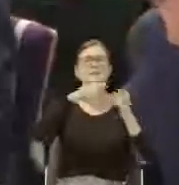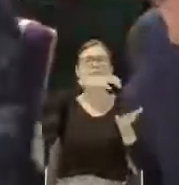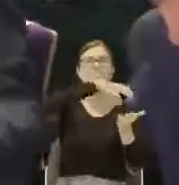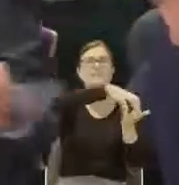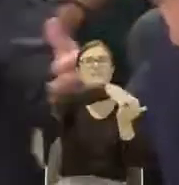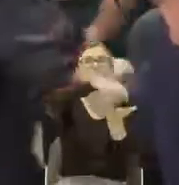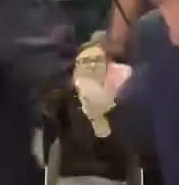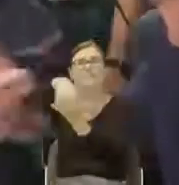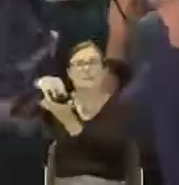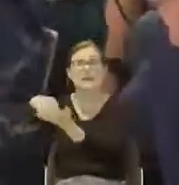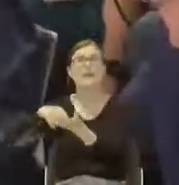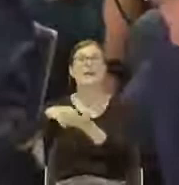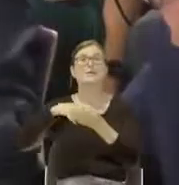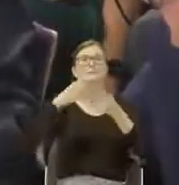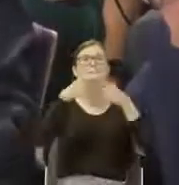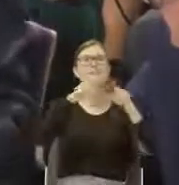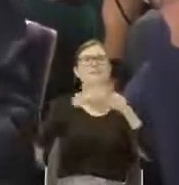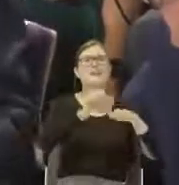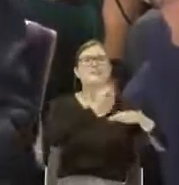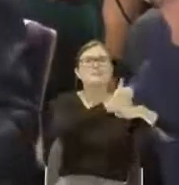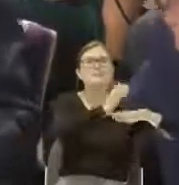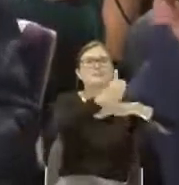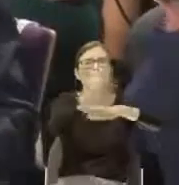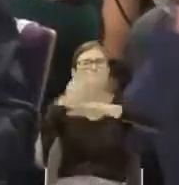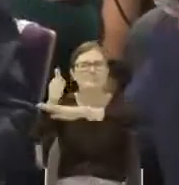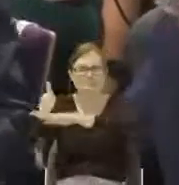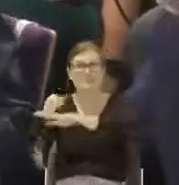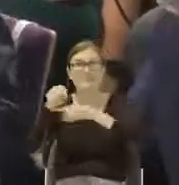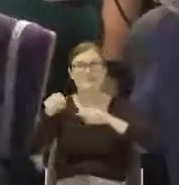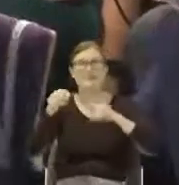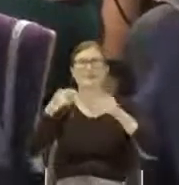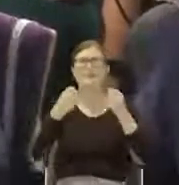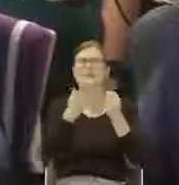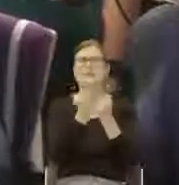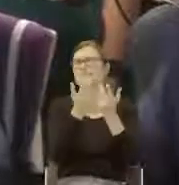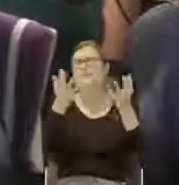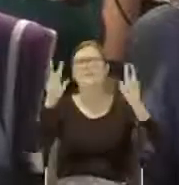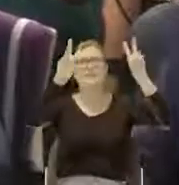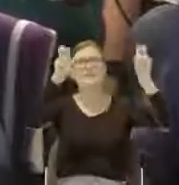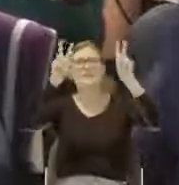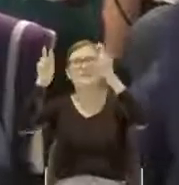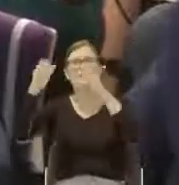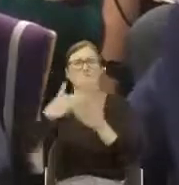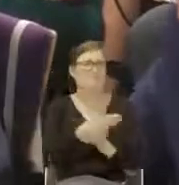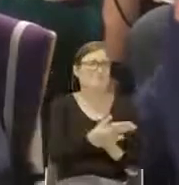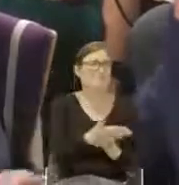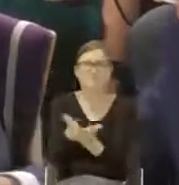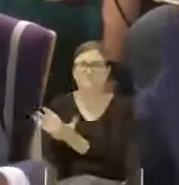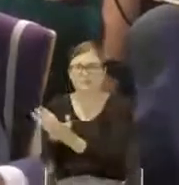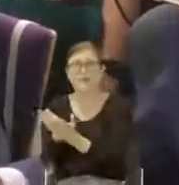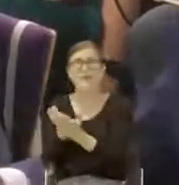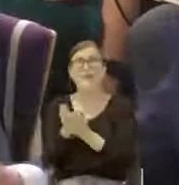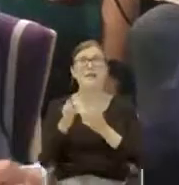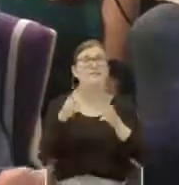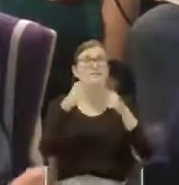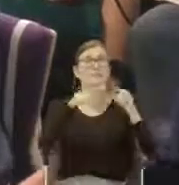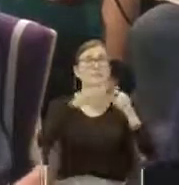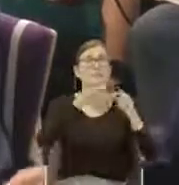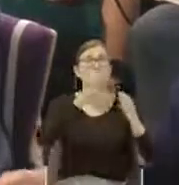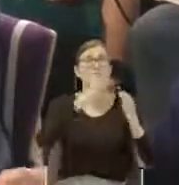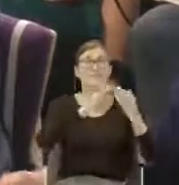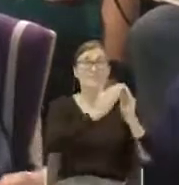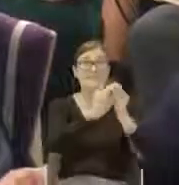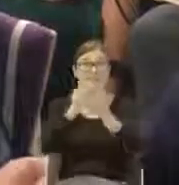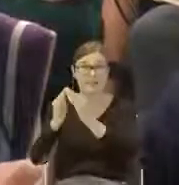estado haciendo. Ahora mismo transporte público, urbanismo, movilidad, economía, servicios públicos, gestión de